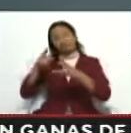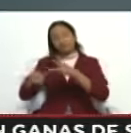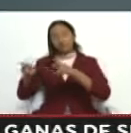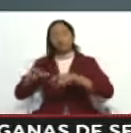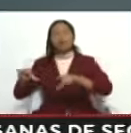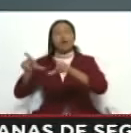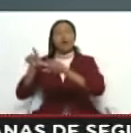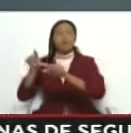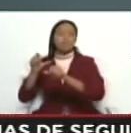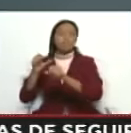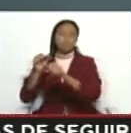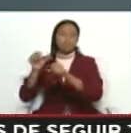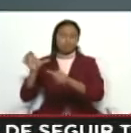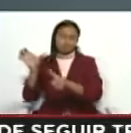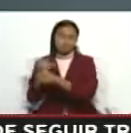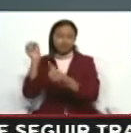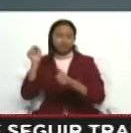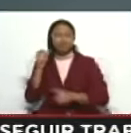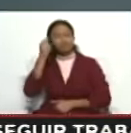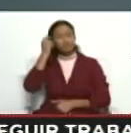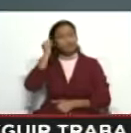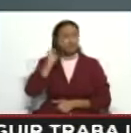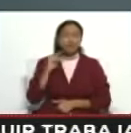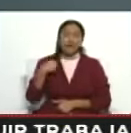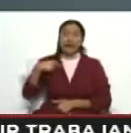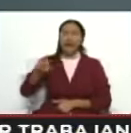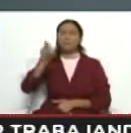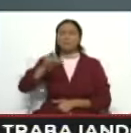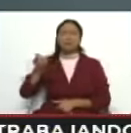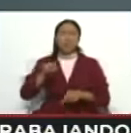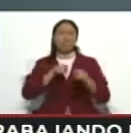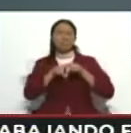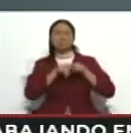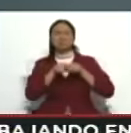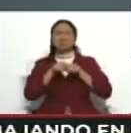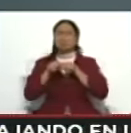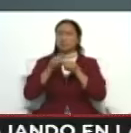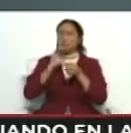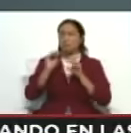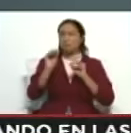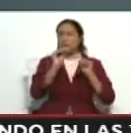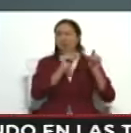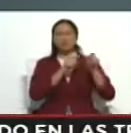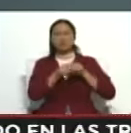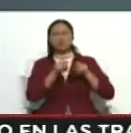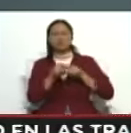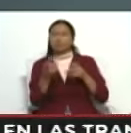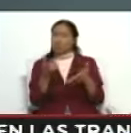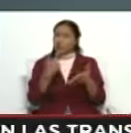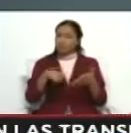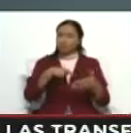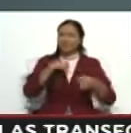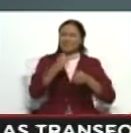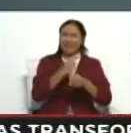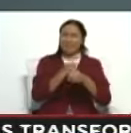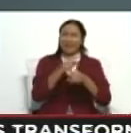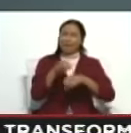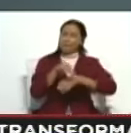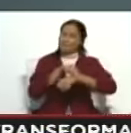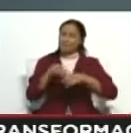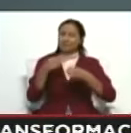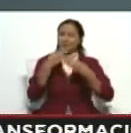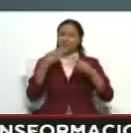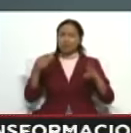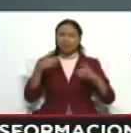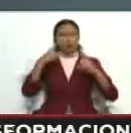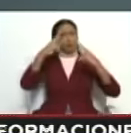letrinas chismes de personas que para nada saben de inteligencia? Eso es un trabajo de profesionales, donde la